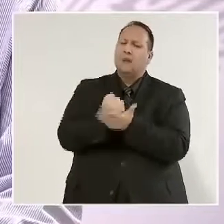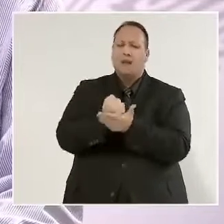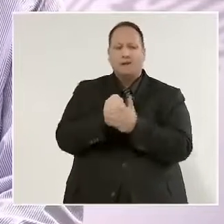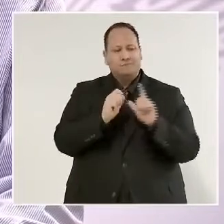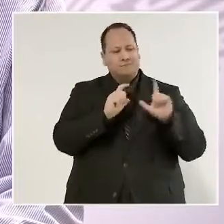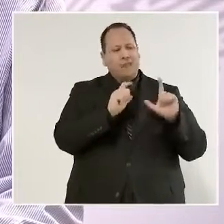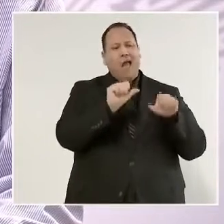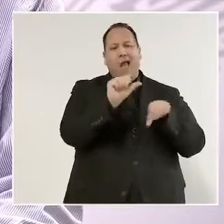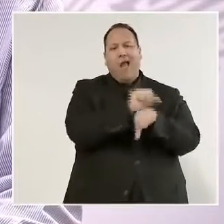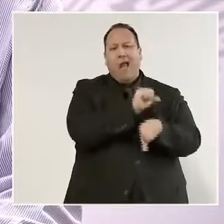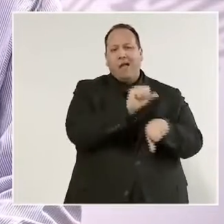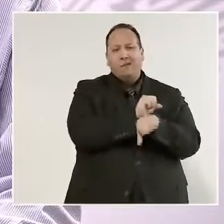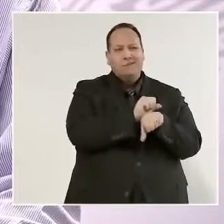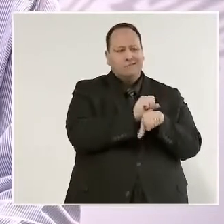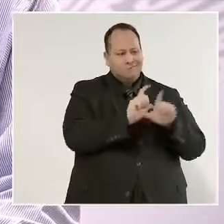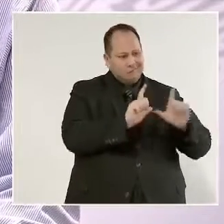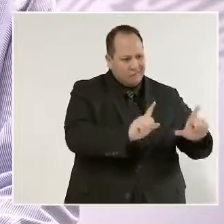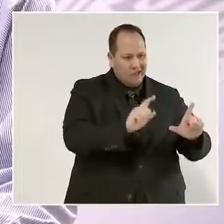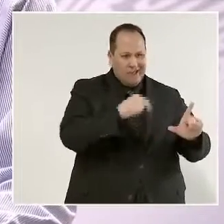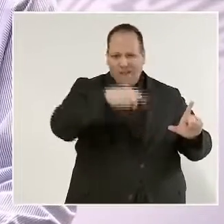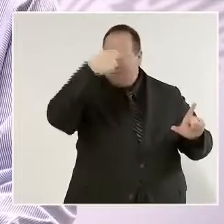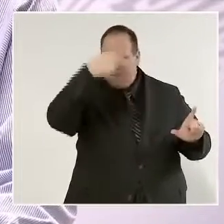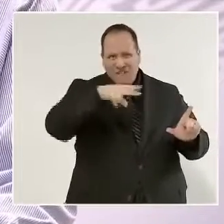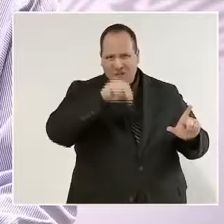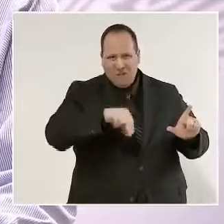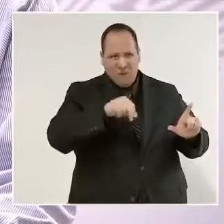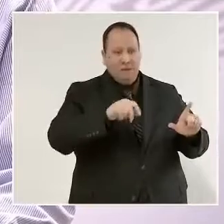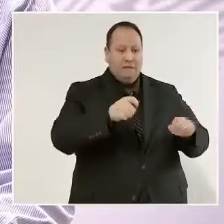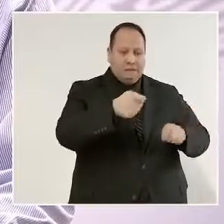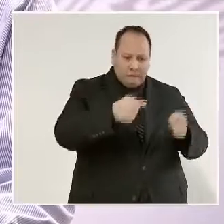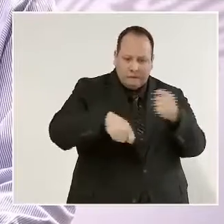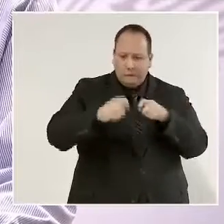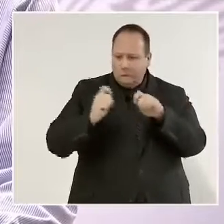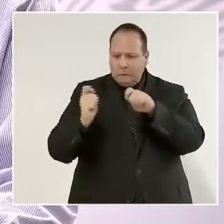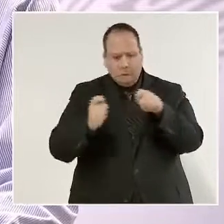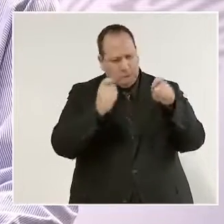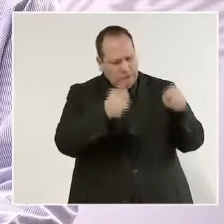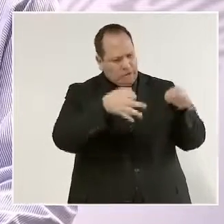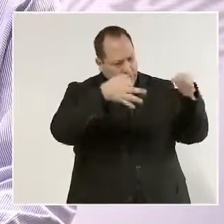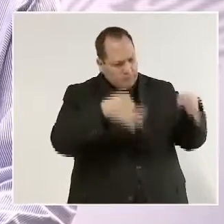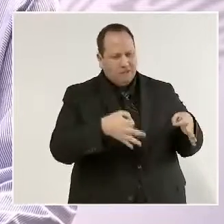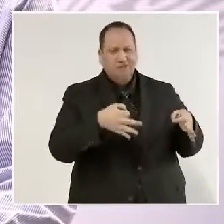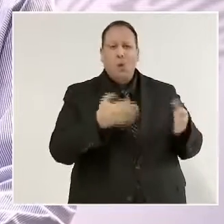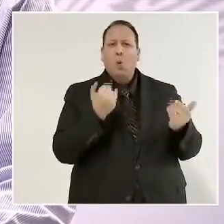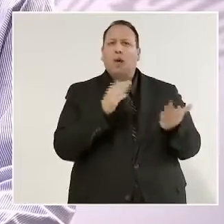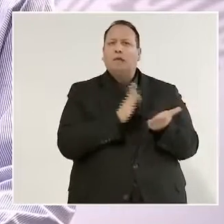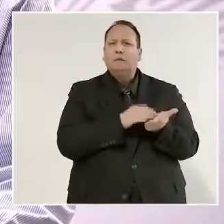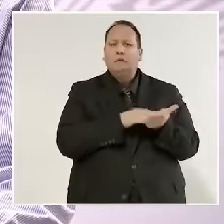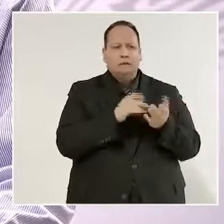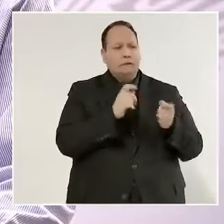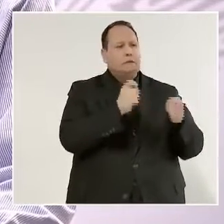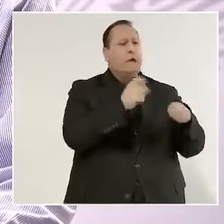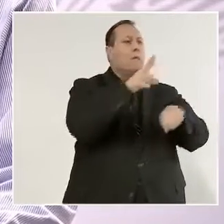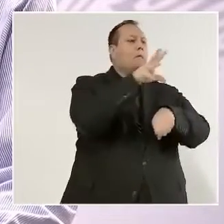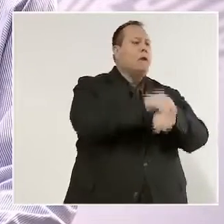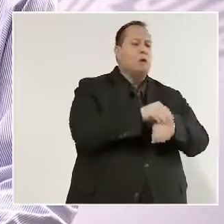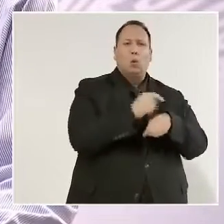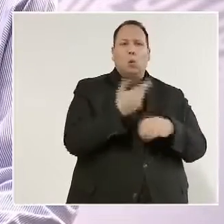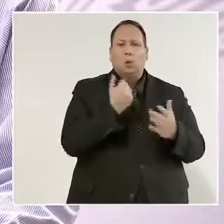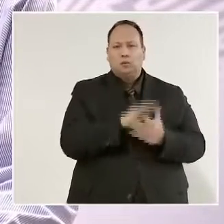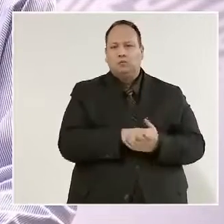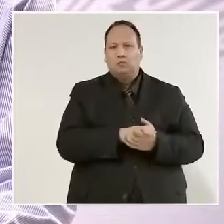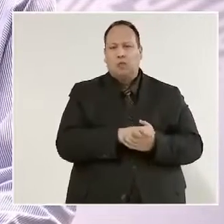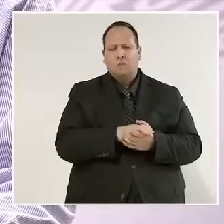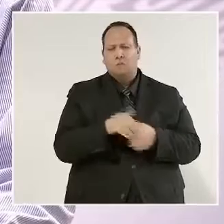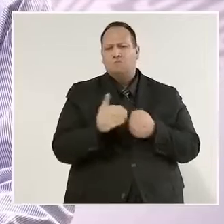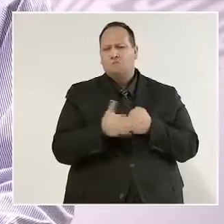regularizar los carros que no cuentan con papeles. Ahora se